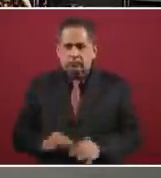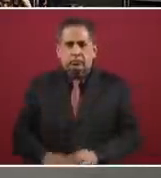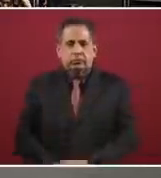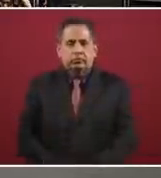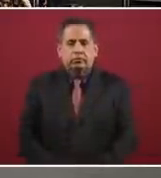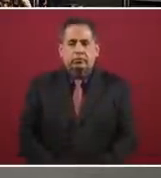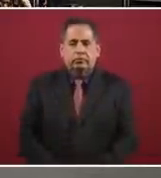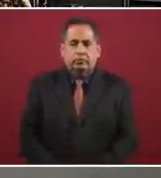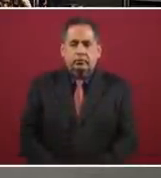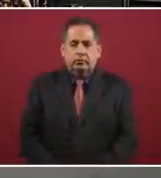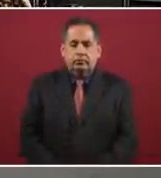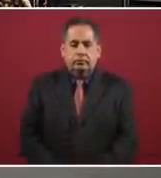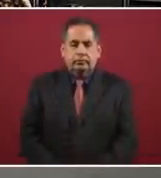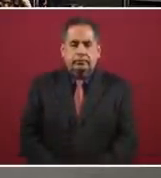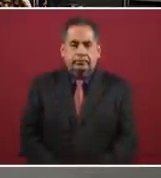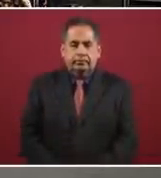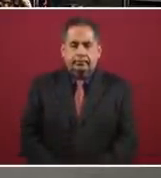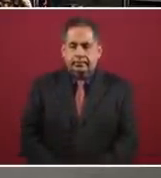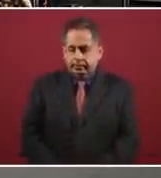A ver,